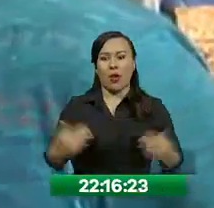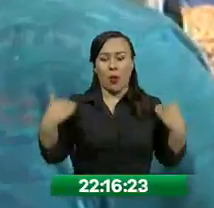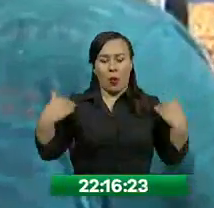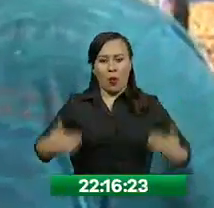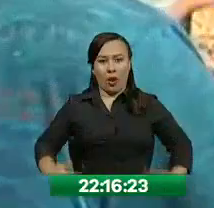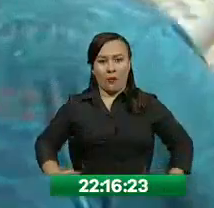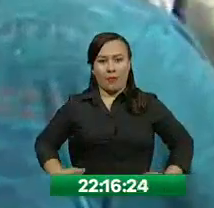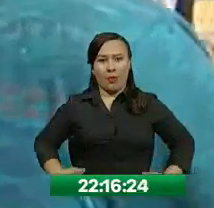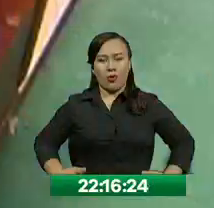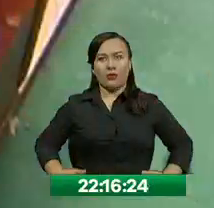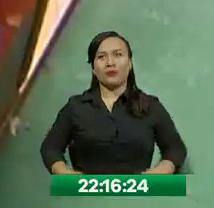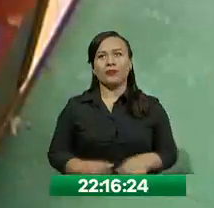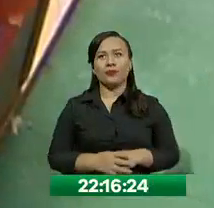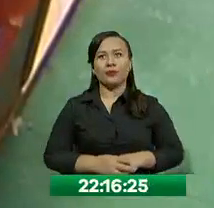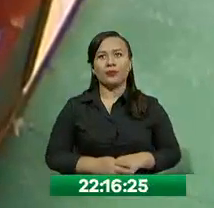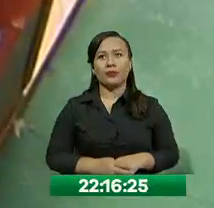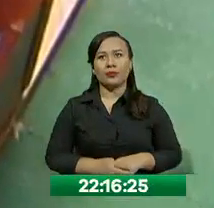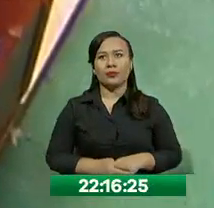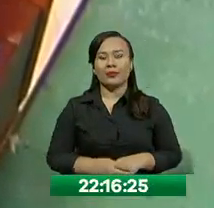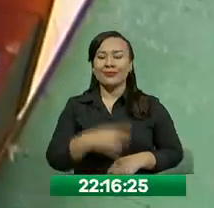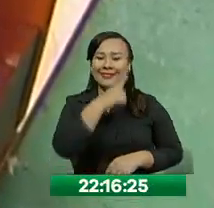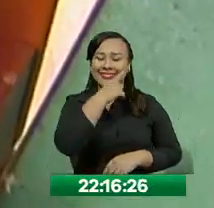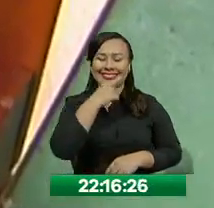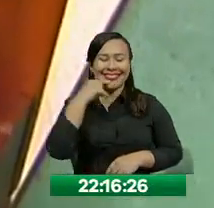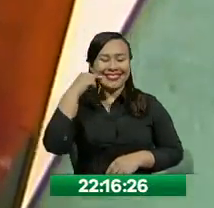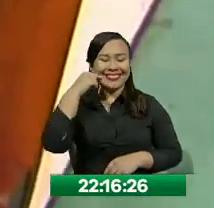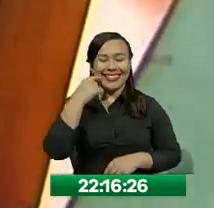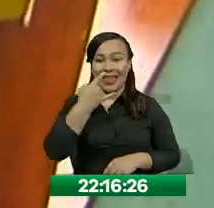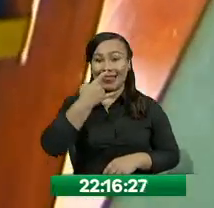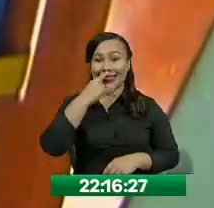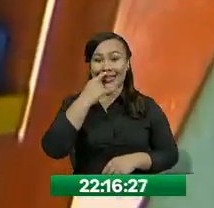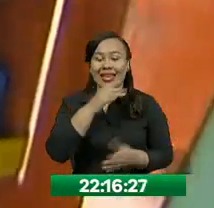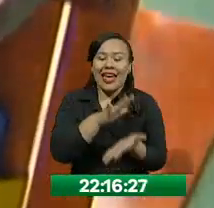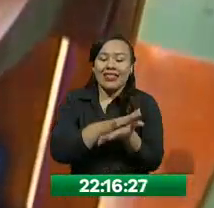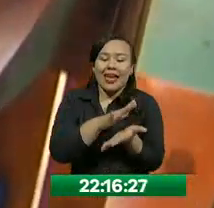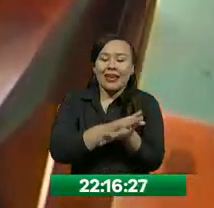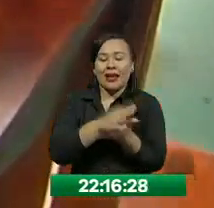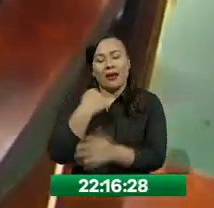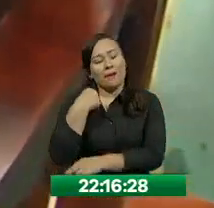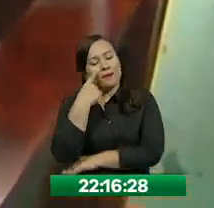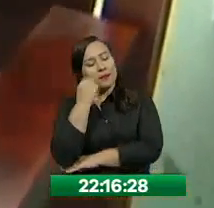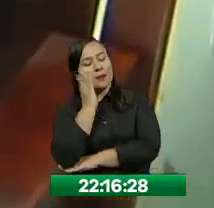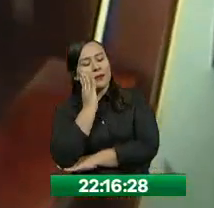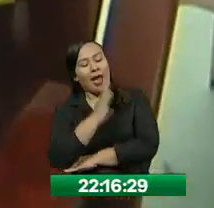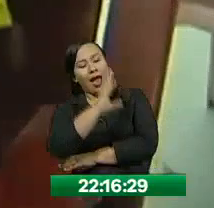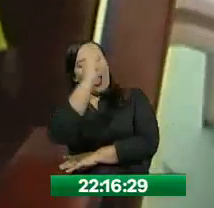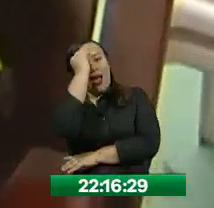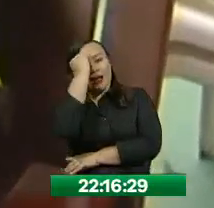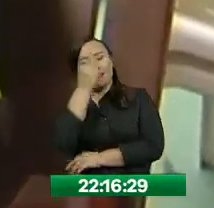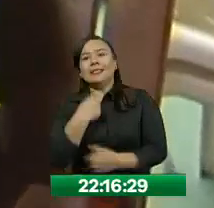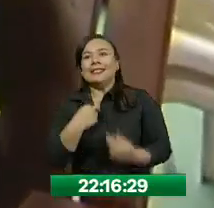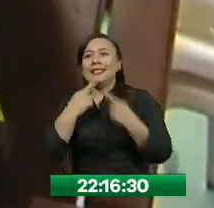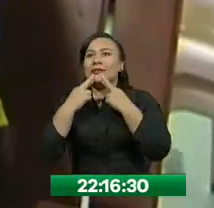psicomotriz física también. La sonrisa de los niños y la tranquilidad de los padres, la respuesta que han obtenido